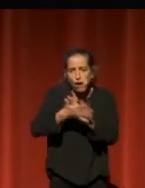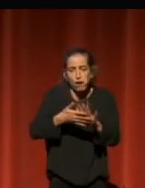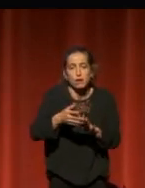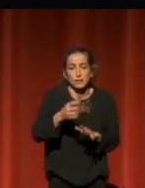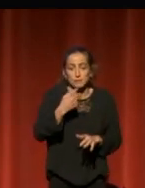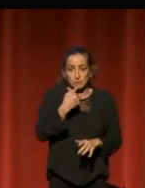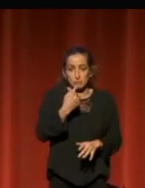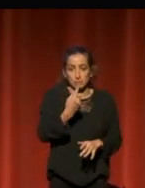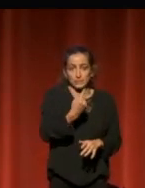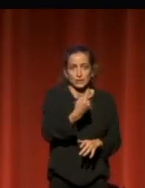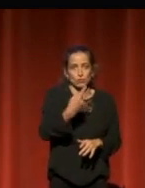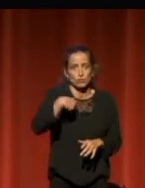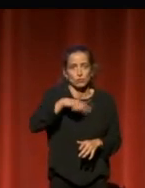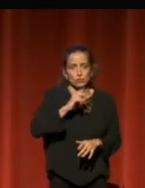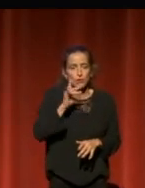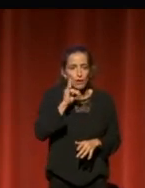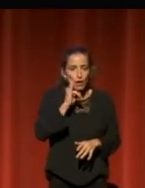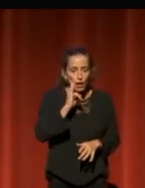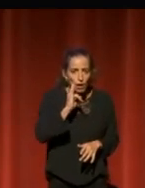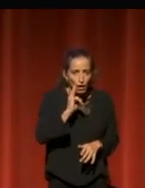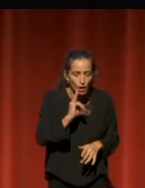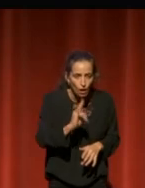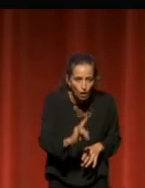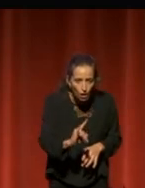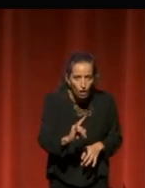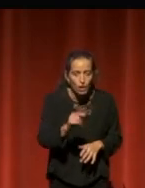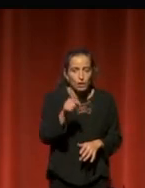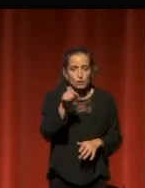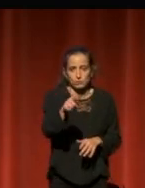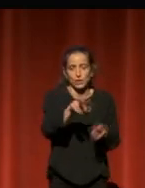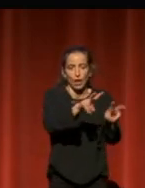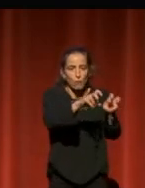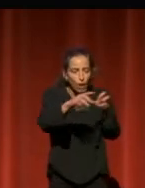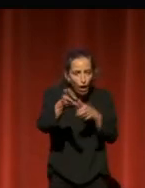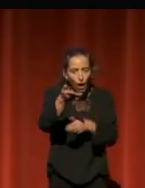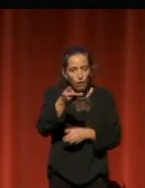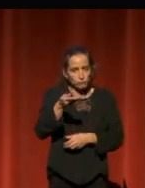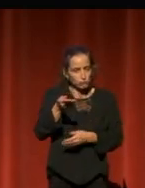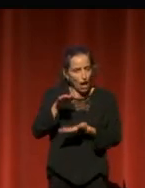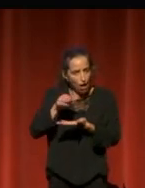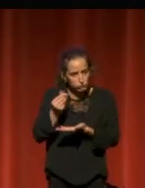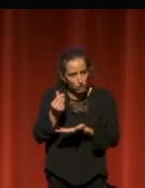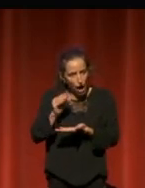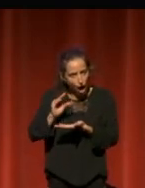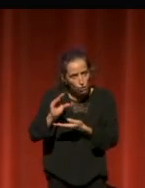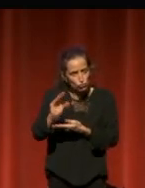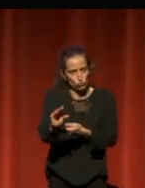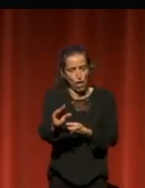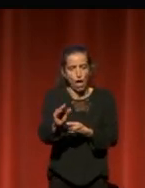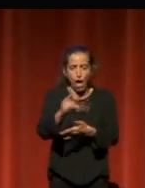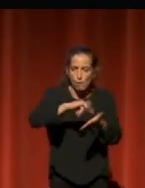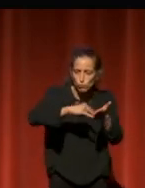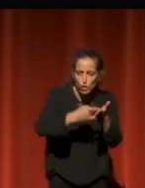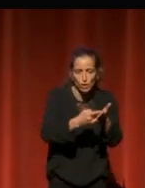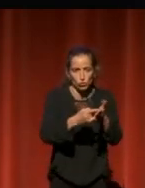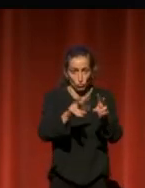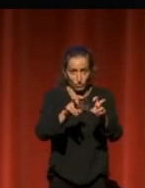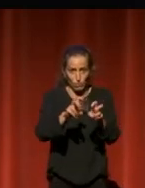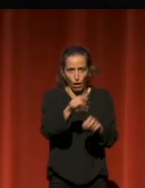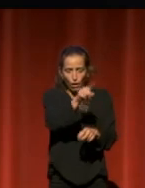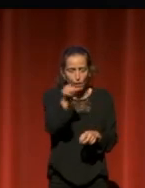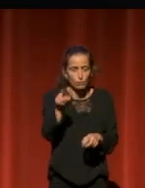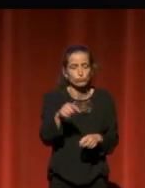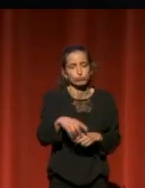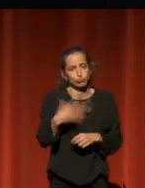pusieron a muchos los dientes largos con ayudas, con proyectos, con... Todo eso supone, para empezar, y todo lo